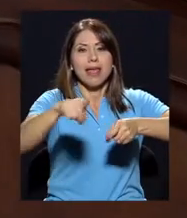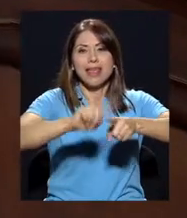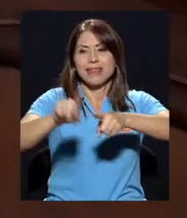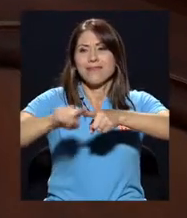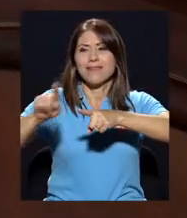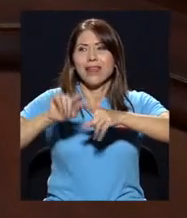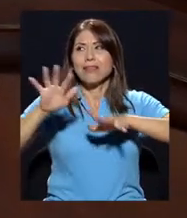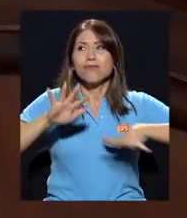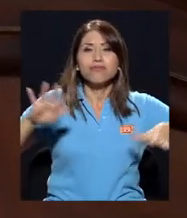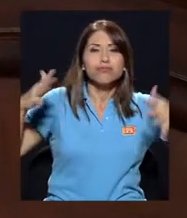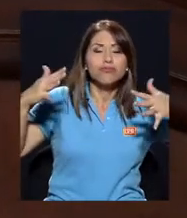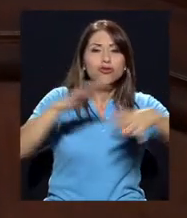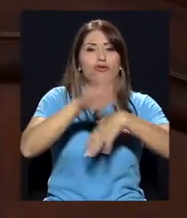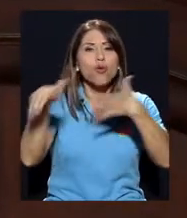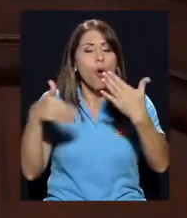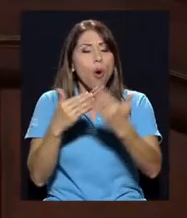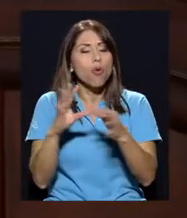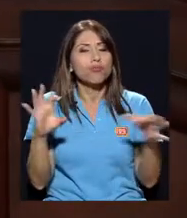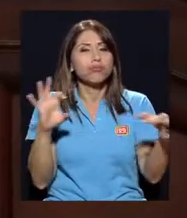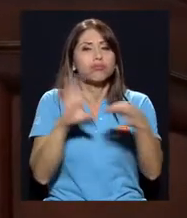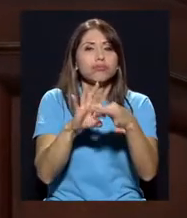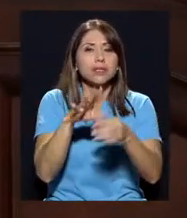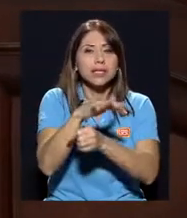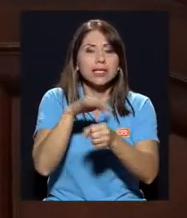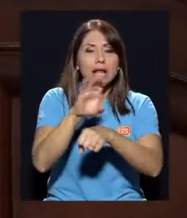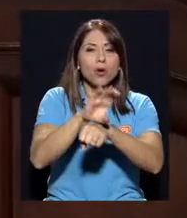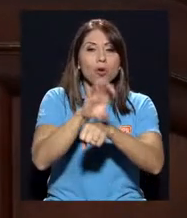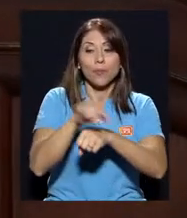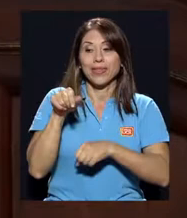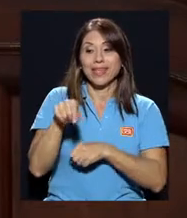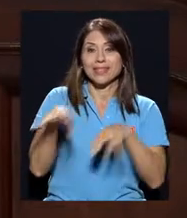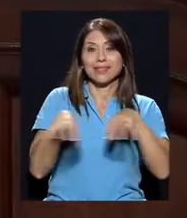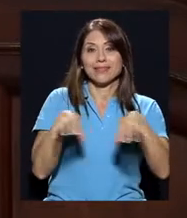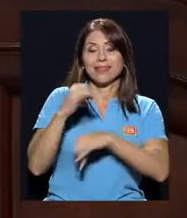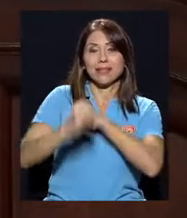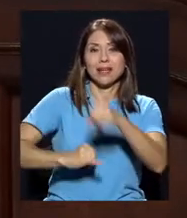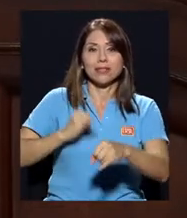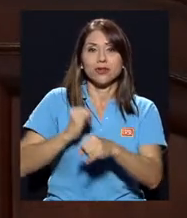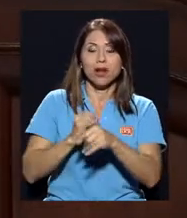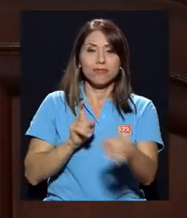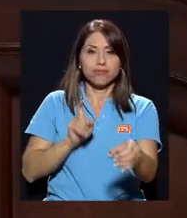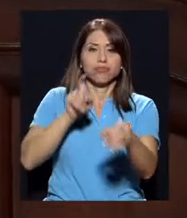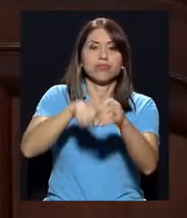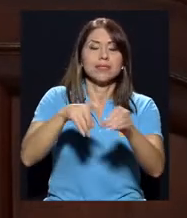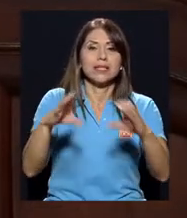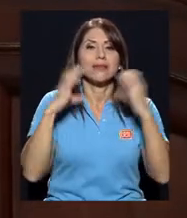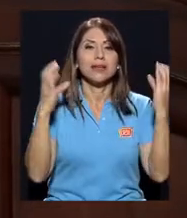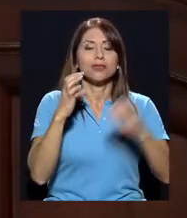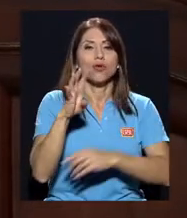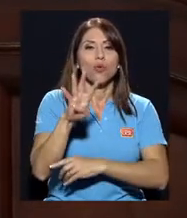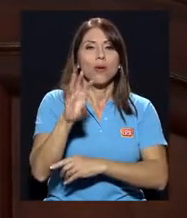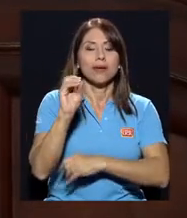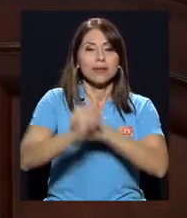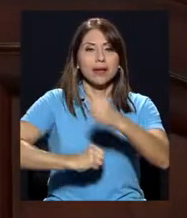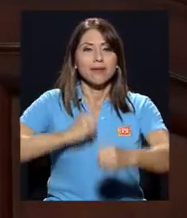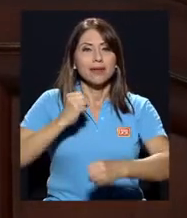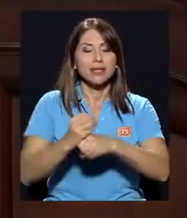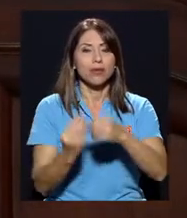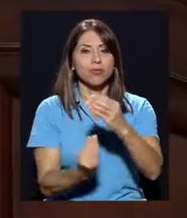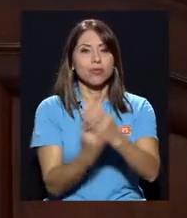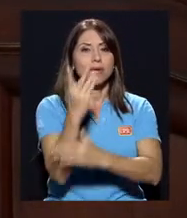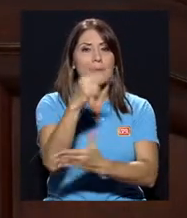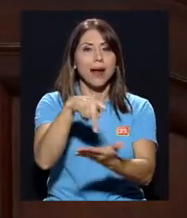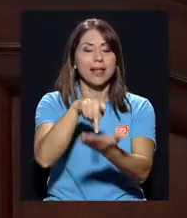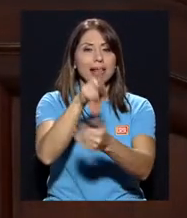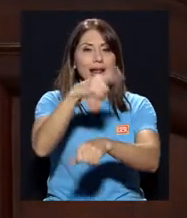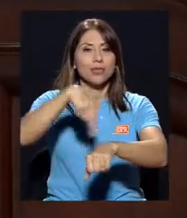todo referente a la Isla del Coco. Este simposio internacional formó parte de la celebración del 40 aniversario de la creación del Parque